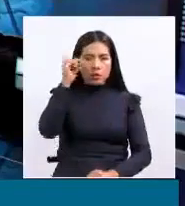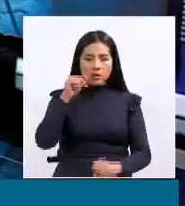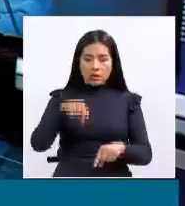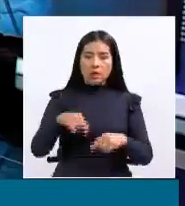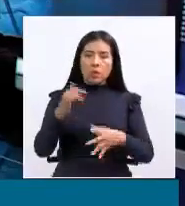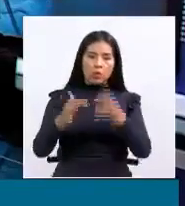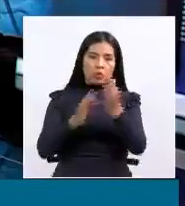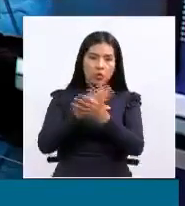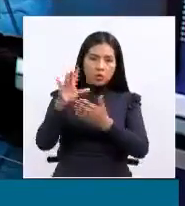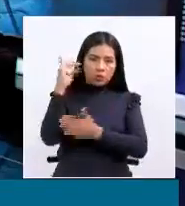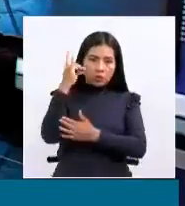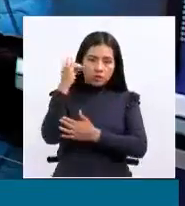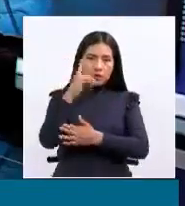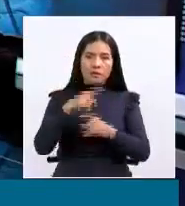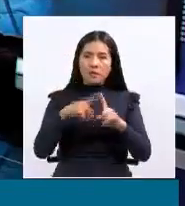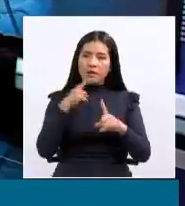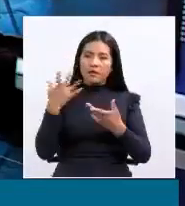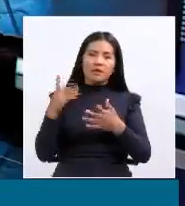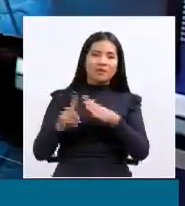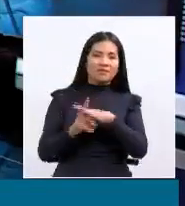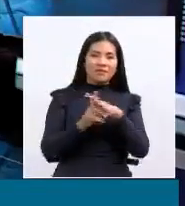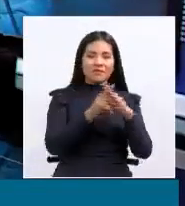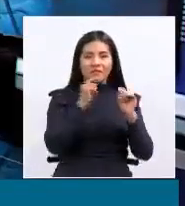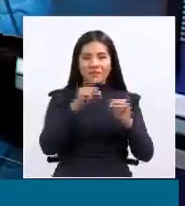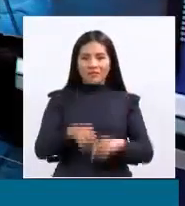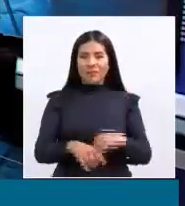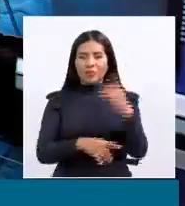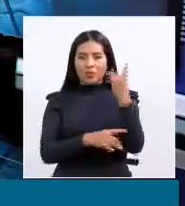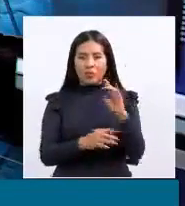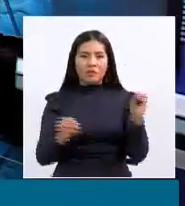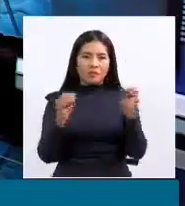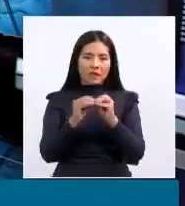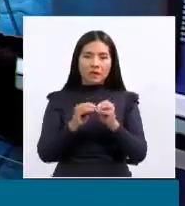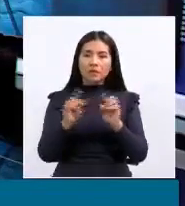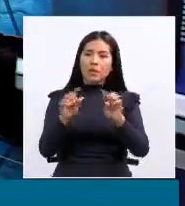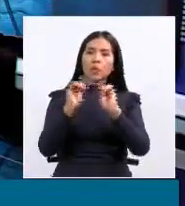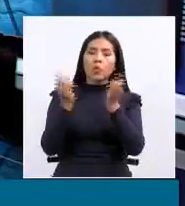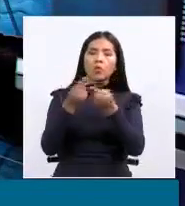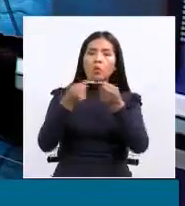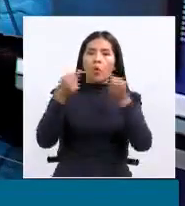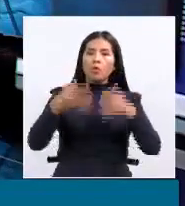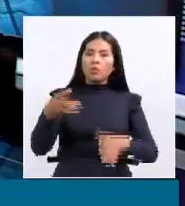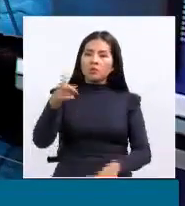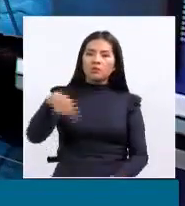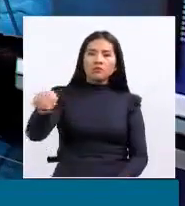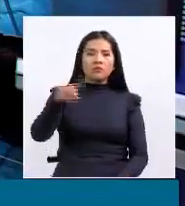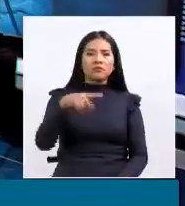diferentes escenarios que se han planteado en estos días, ¿no? Acá en Bolivia, la oposición afirma que hubo